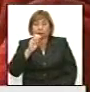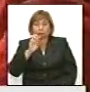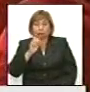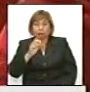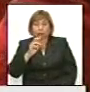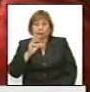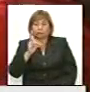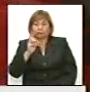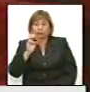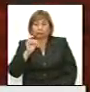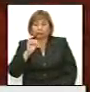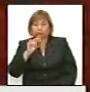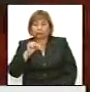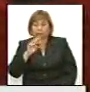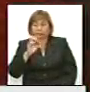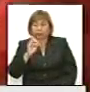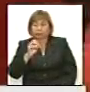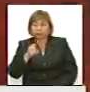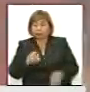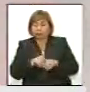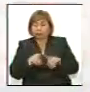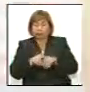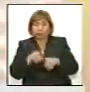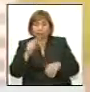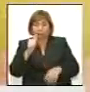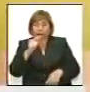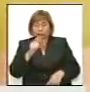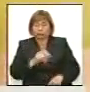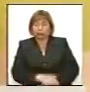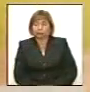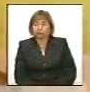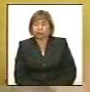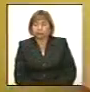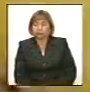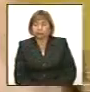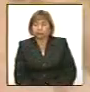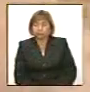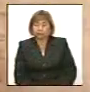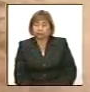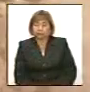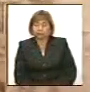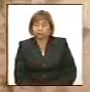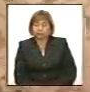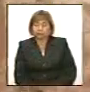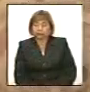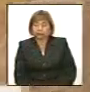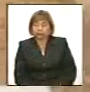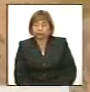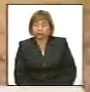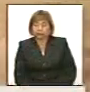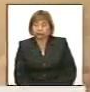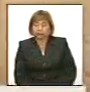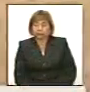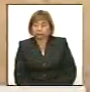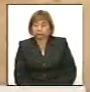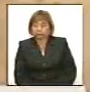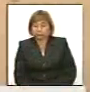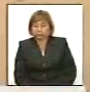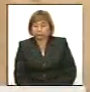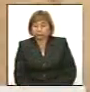Domingo Faustino Sarmiento en ese mismo distrito. Pero acá no tienen nada de alimentarios.